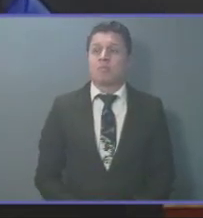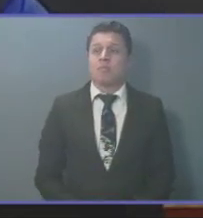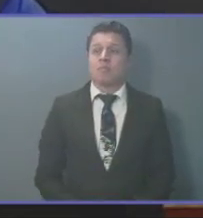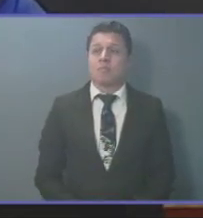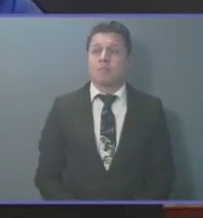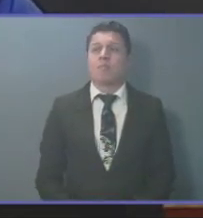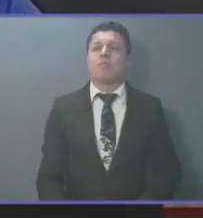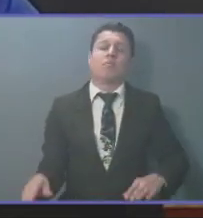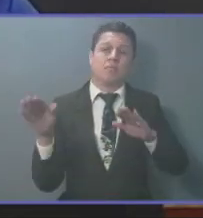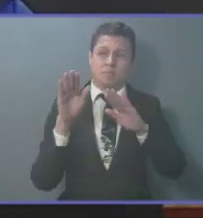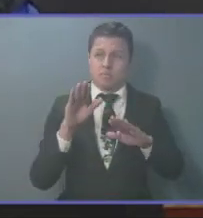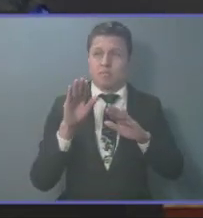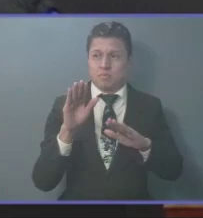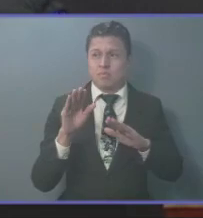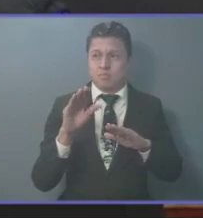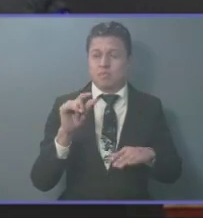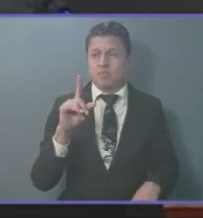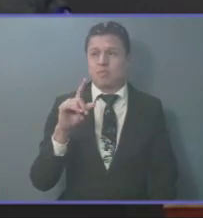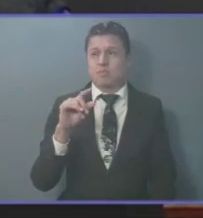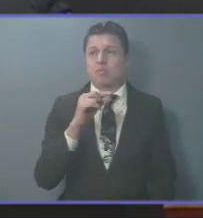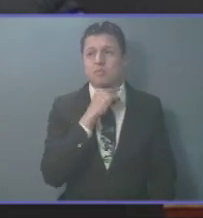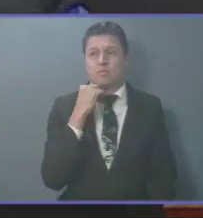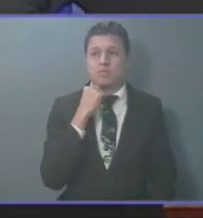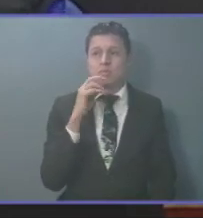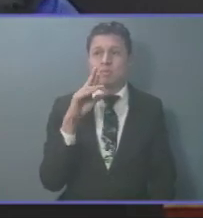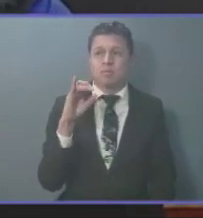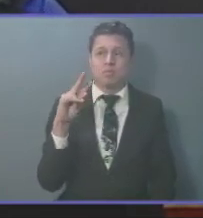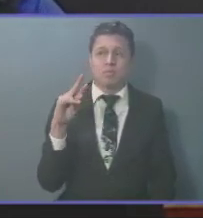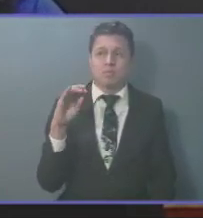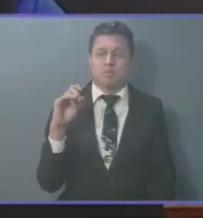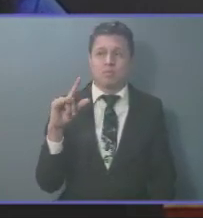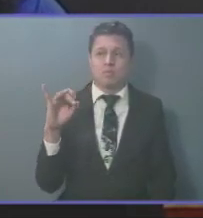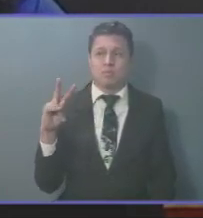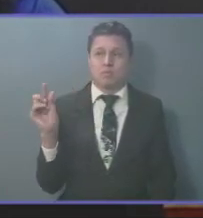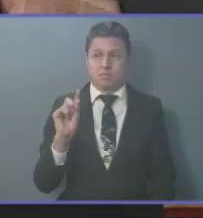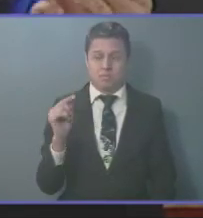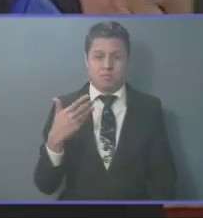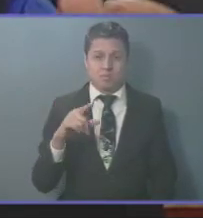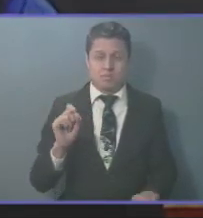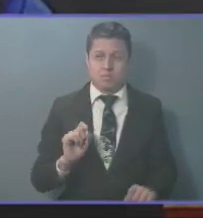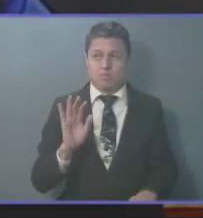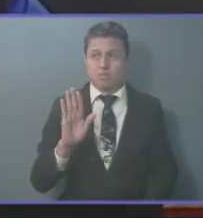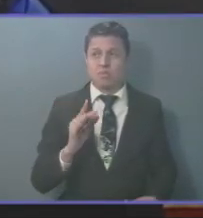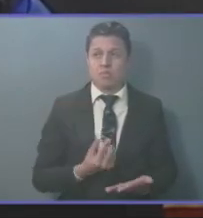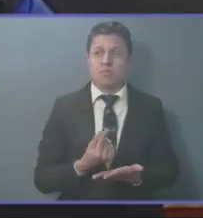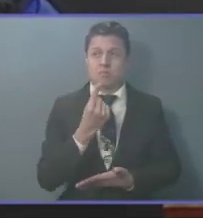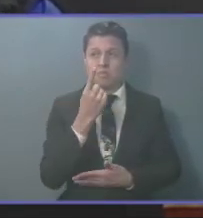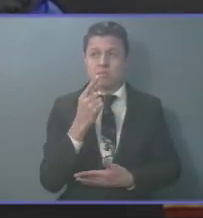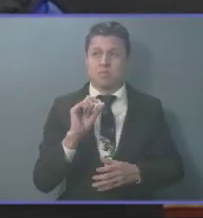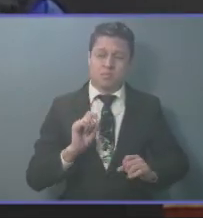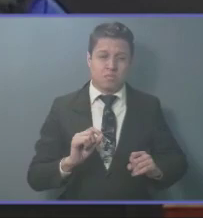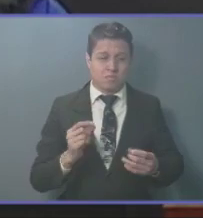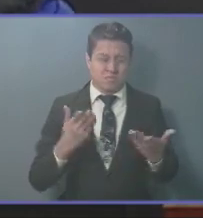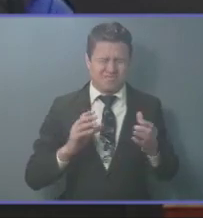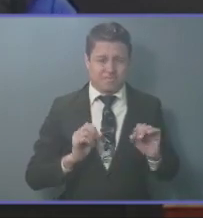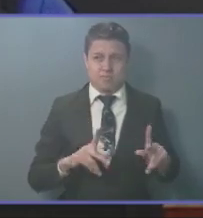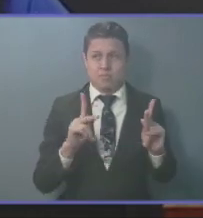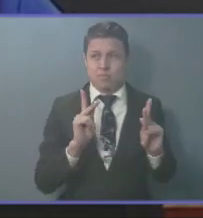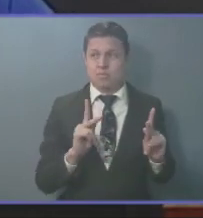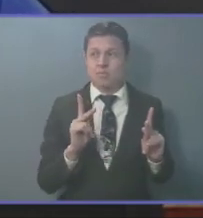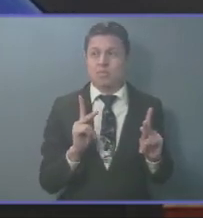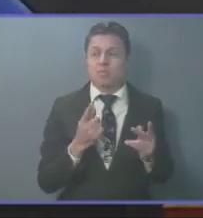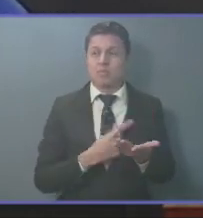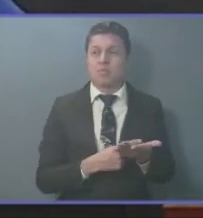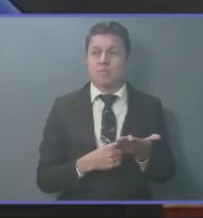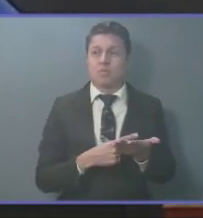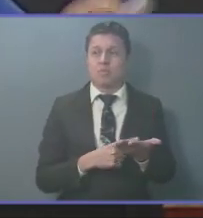Gracias, padre André Oliva, por permitir que su universidad acogiera uno de los